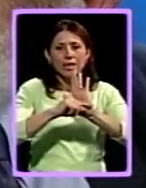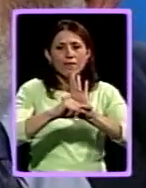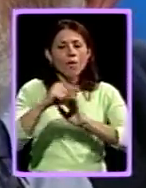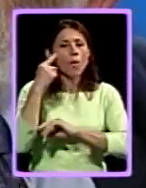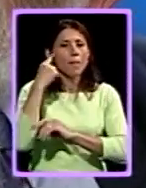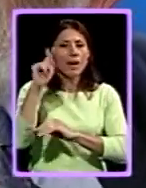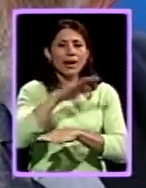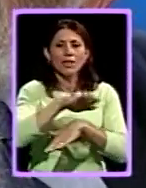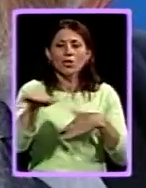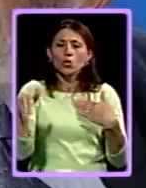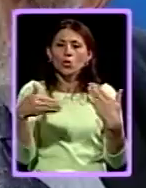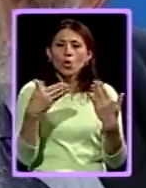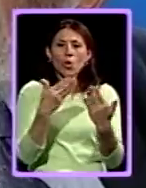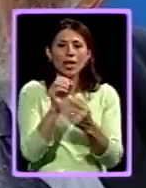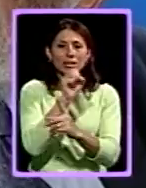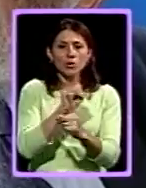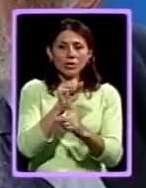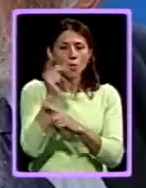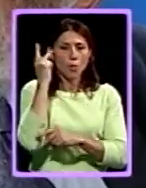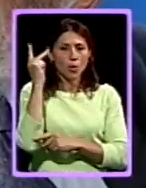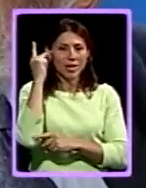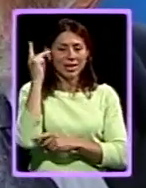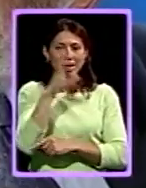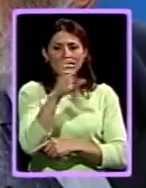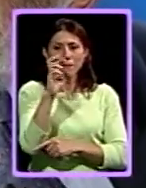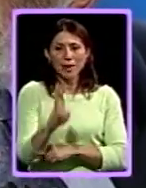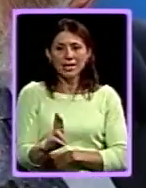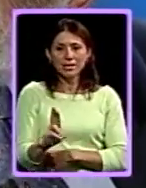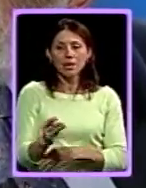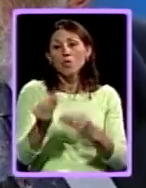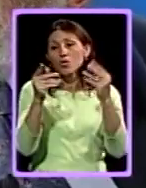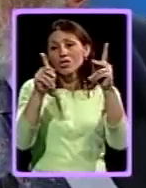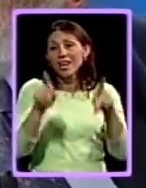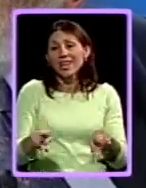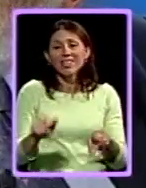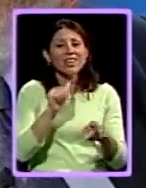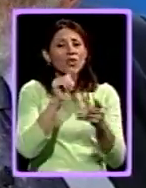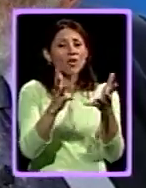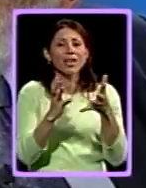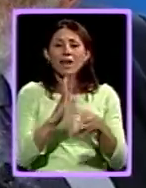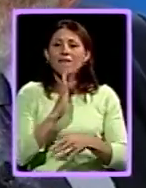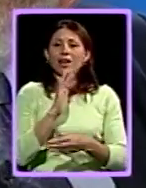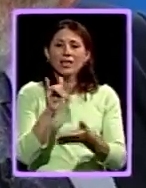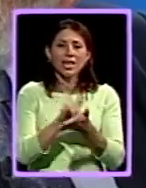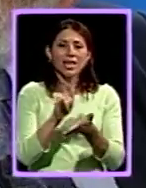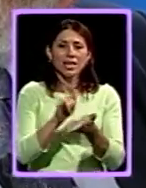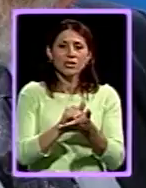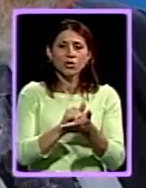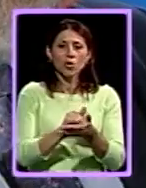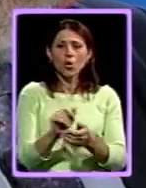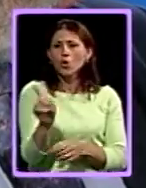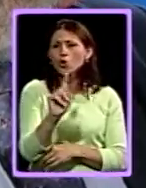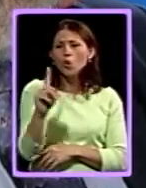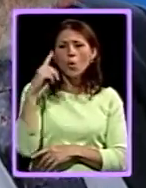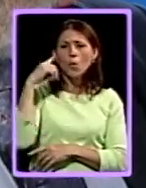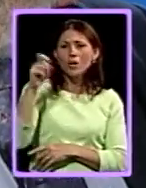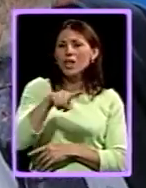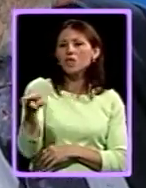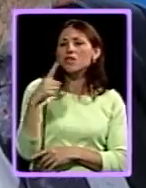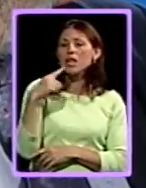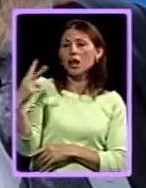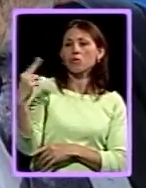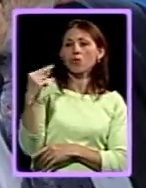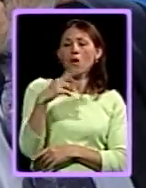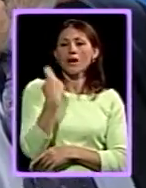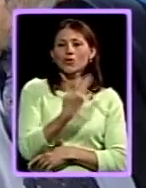para toda la situación política en el país y mucha gente ya no quería como hablar de eso. O sea, no porque se nos negara a nosotros, sino porque ya no